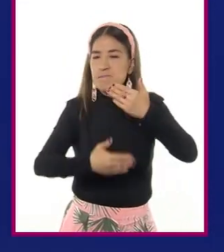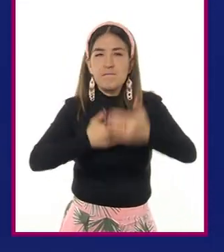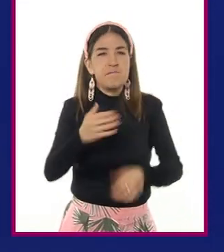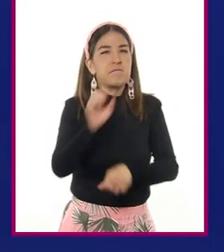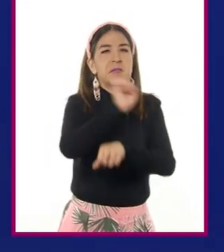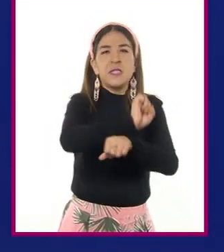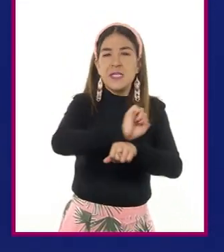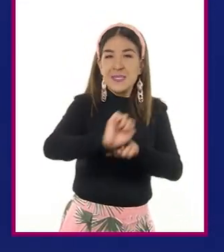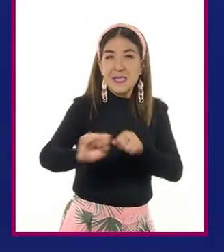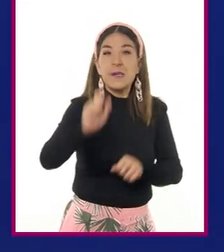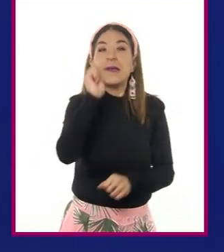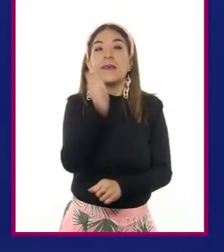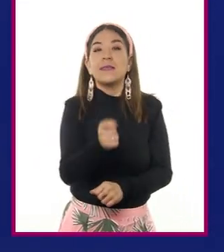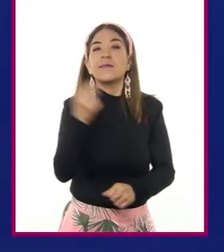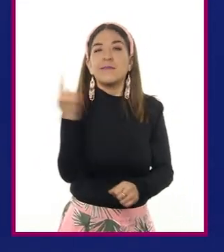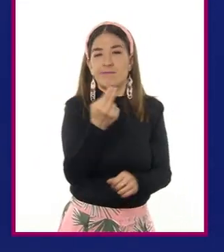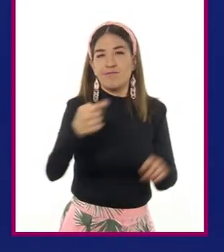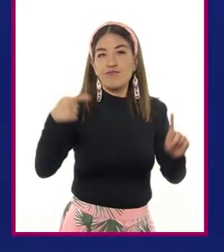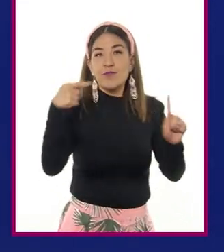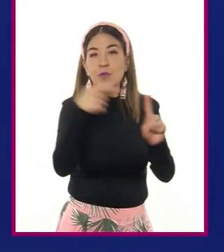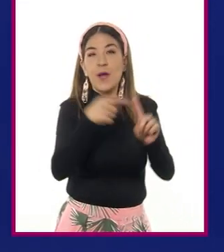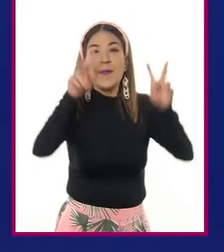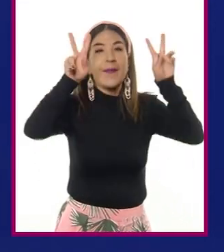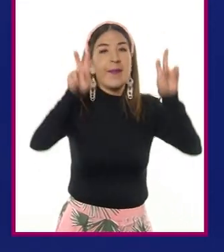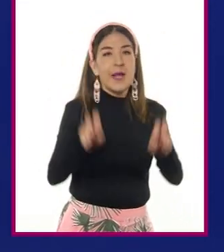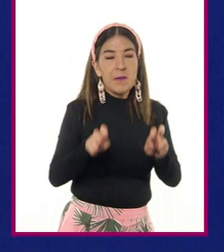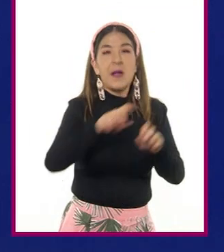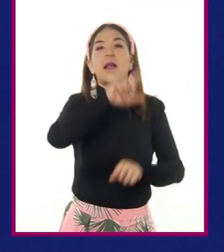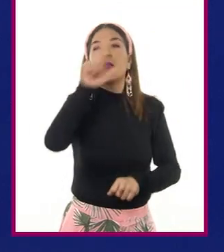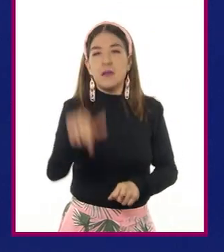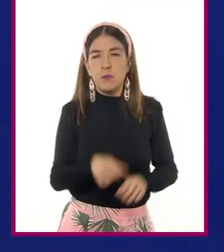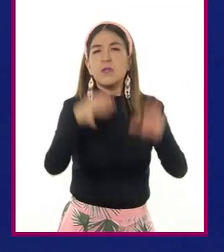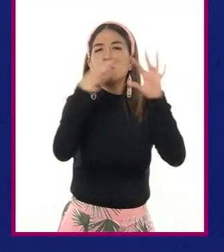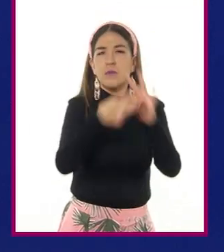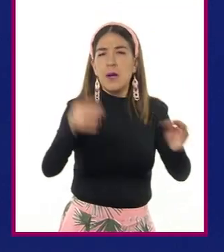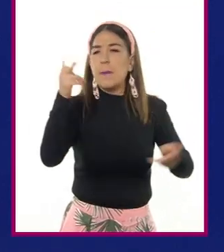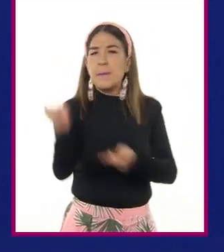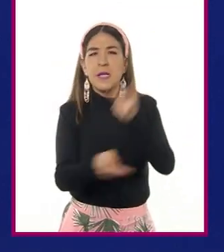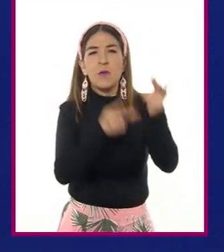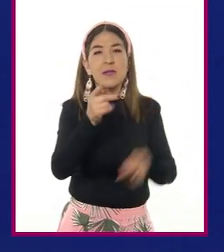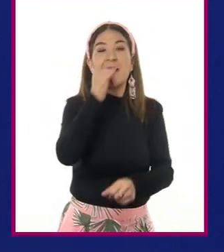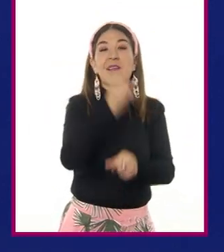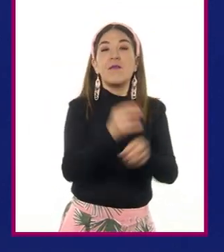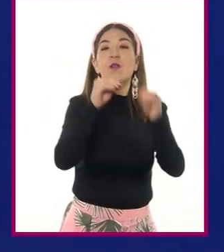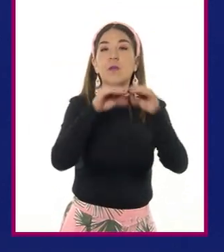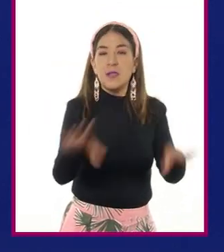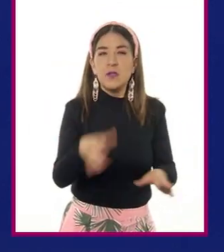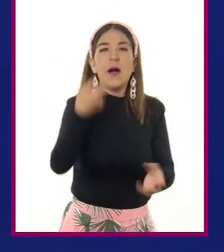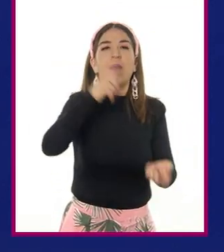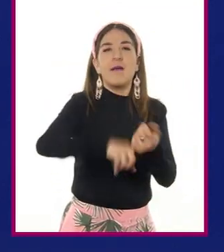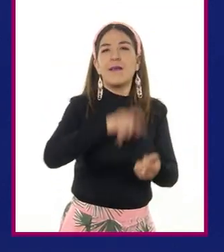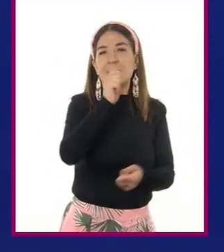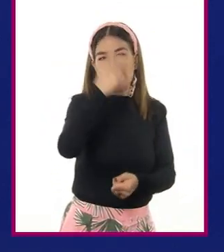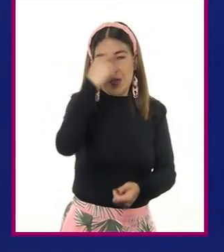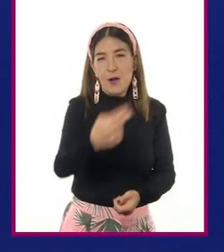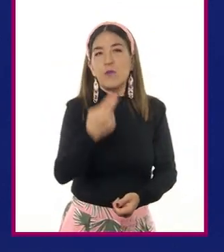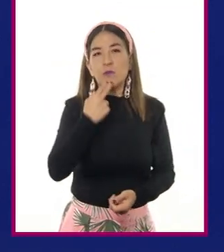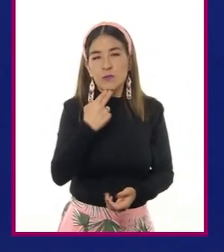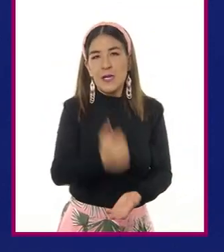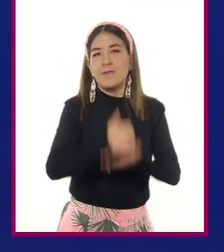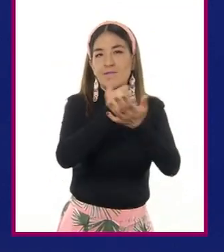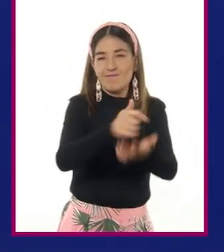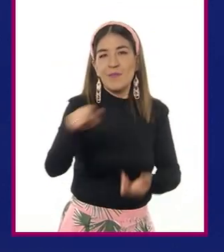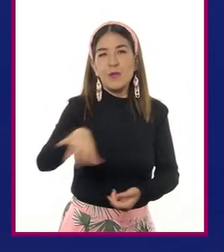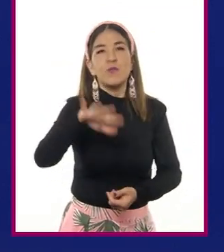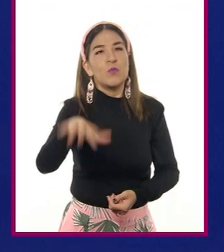sencillo. Solo hay que enfocarnos en un tema y dirigir las cuestiones en la información que nos será de utilidad para la